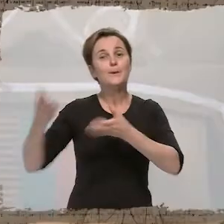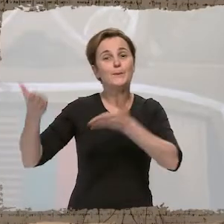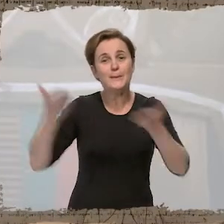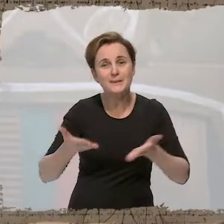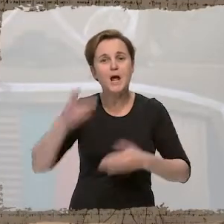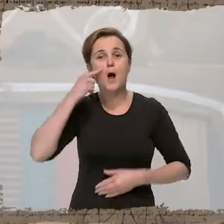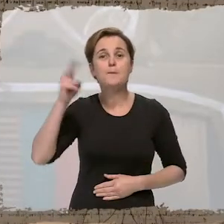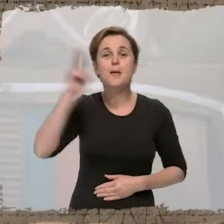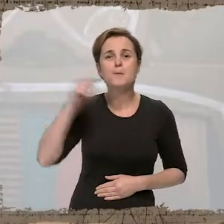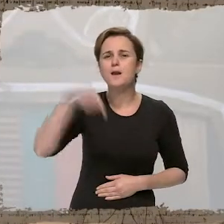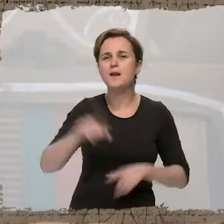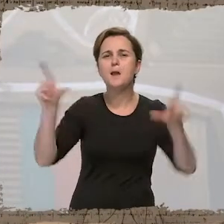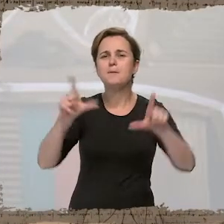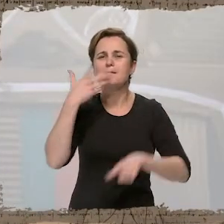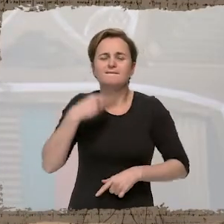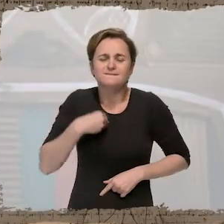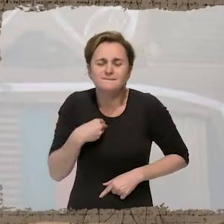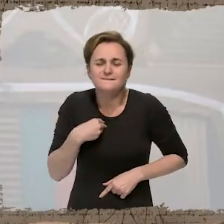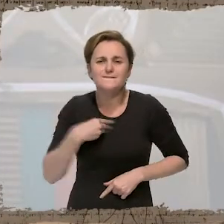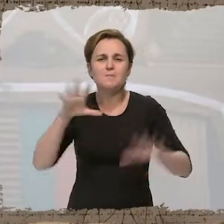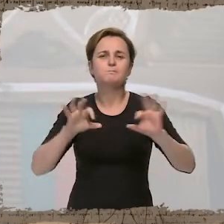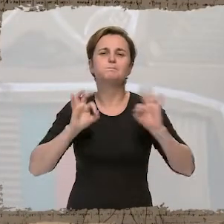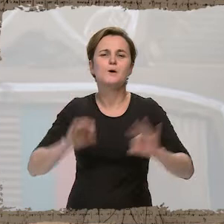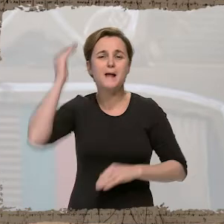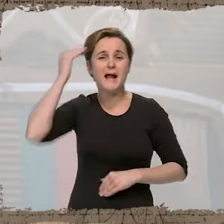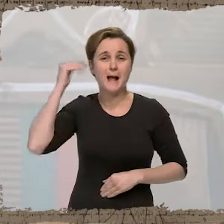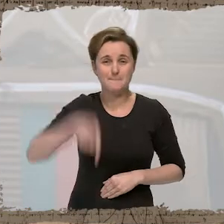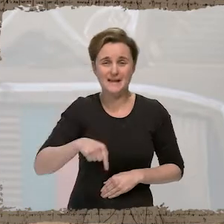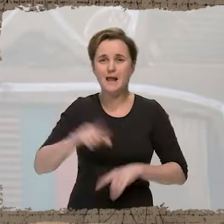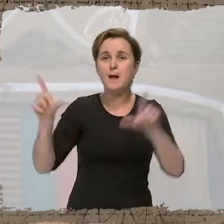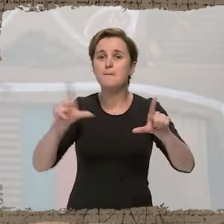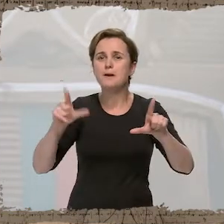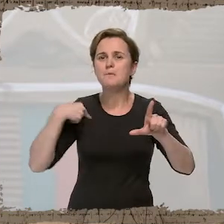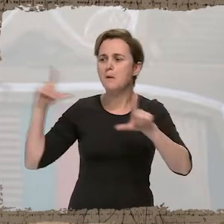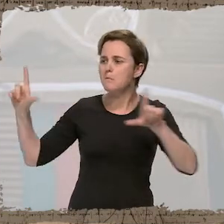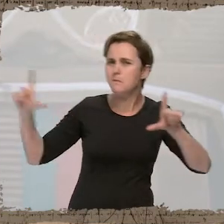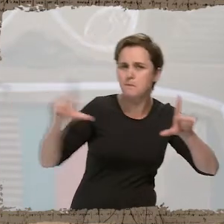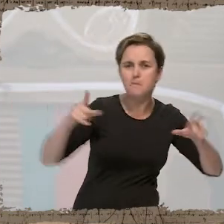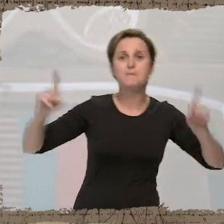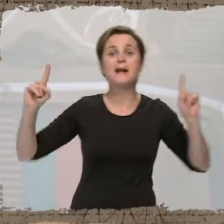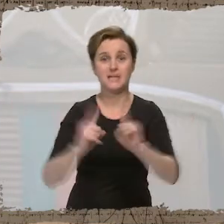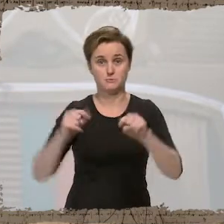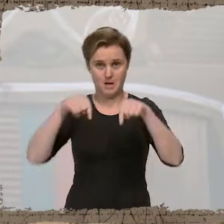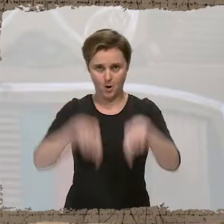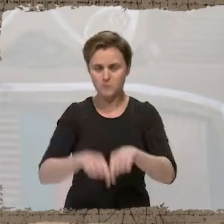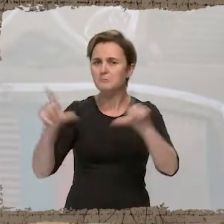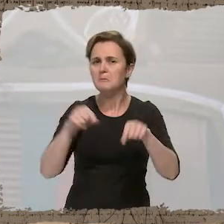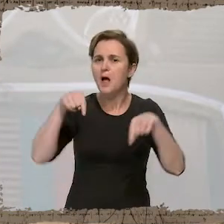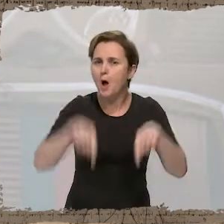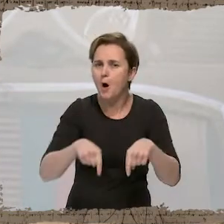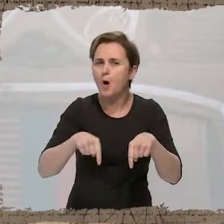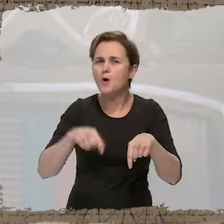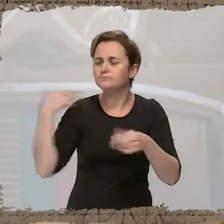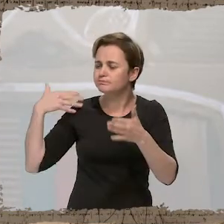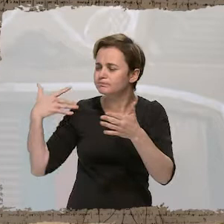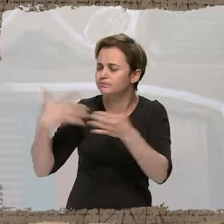bienvenidos y bienvenidas a su programa favorito de 100% camila edición resumen en el programa